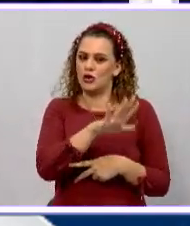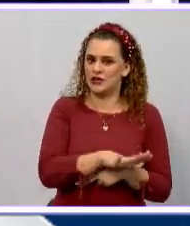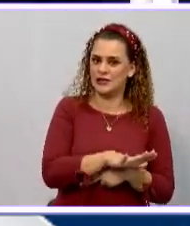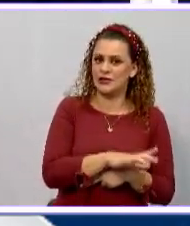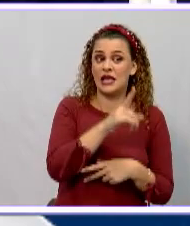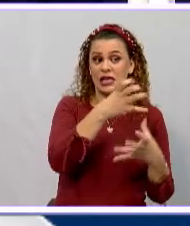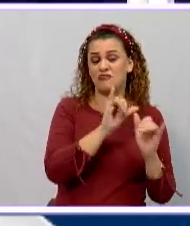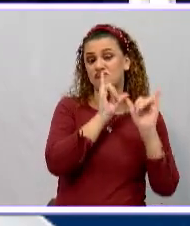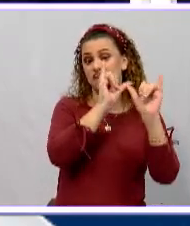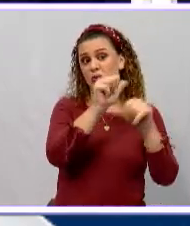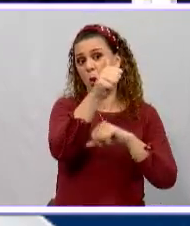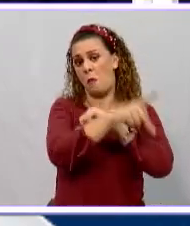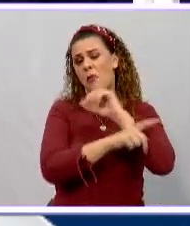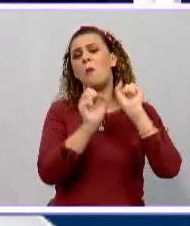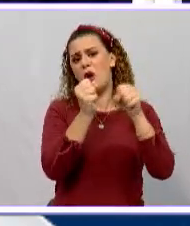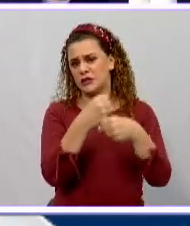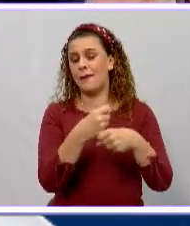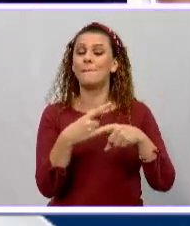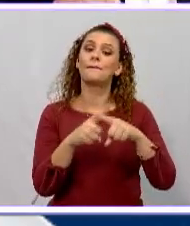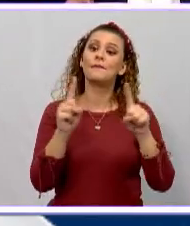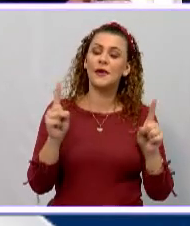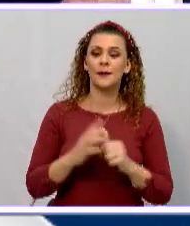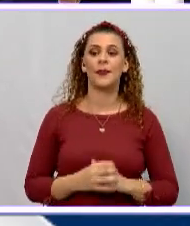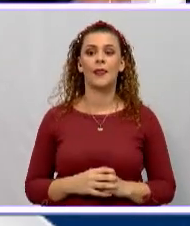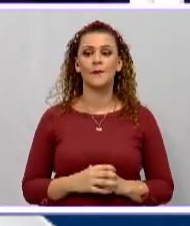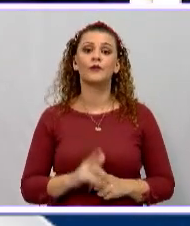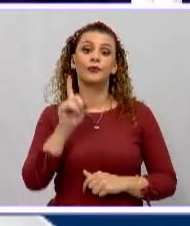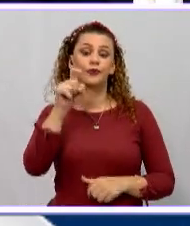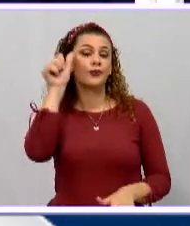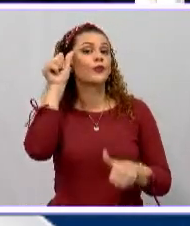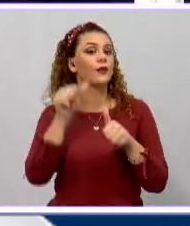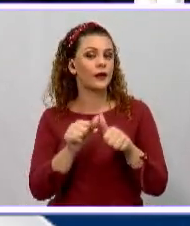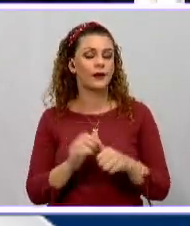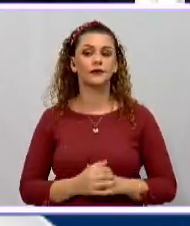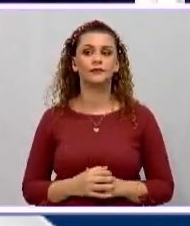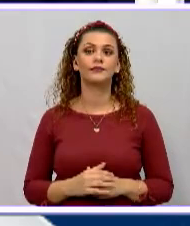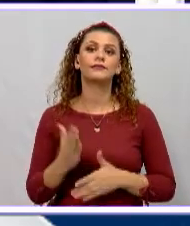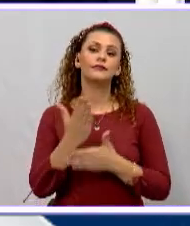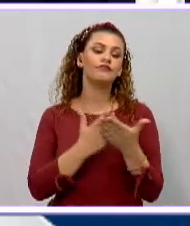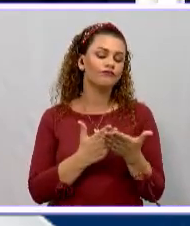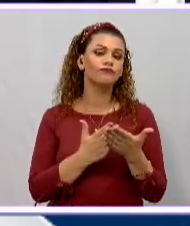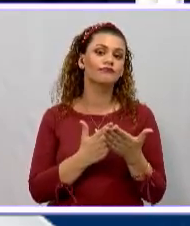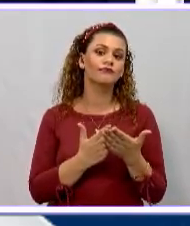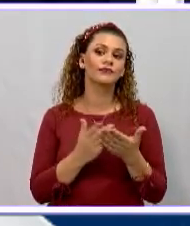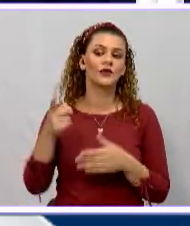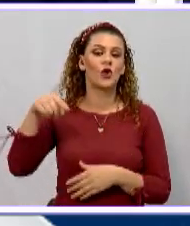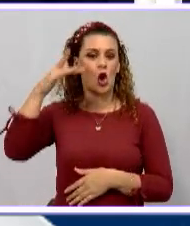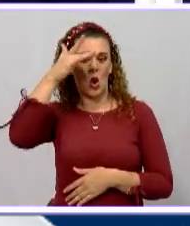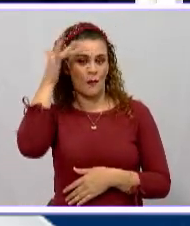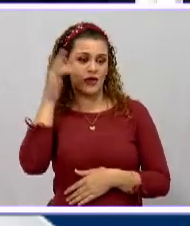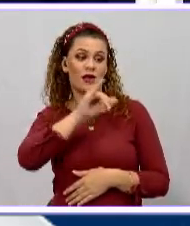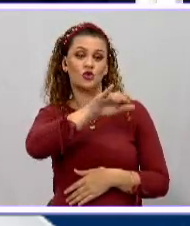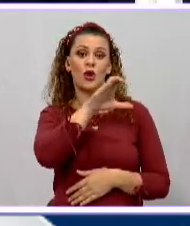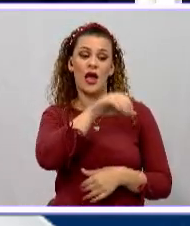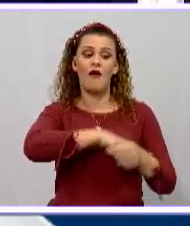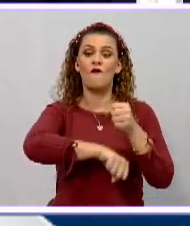que si él quisiera permanecer afuera lo haría pero hay que recordar algo que algunos olvidan que yo